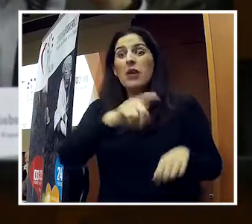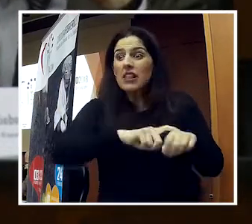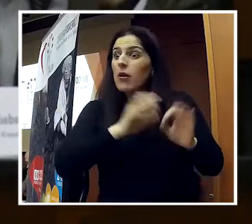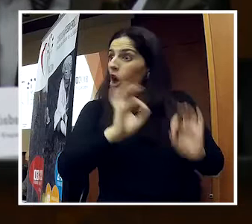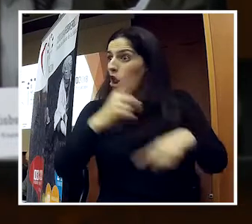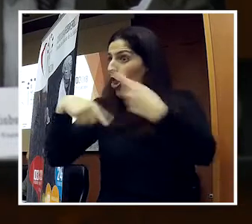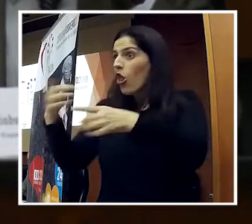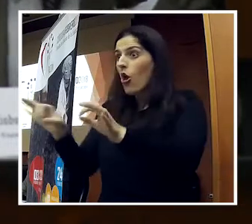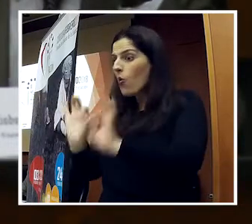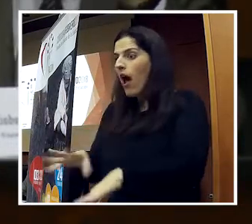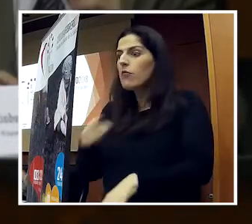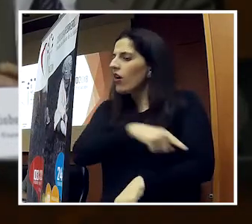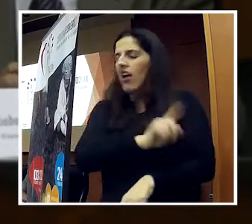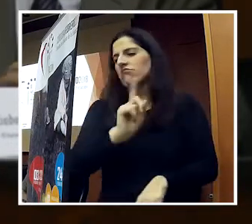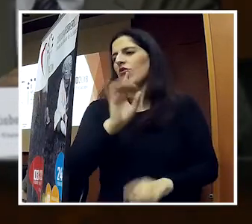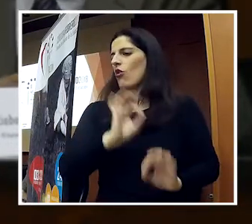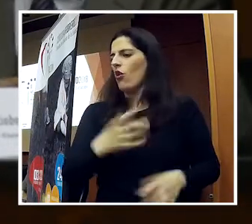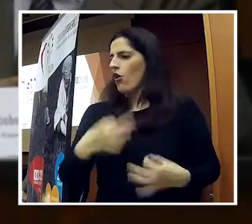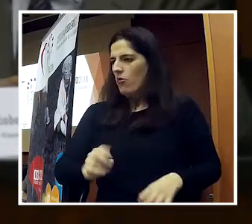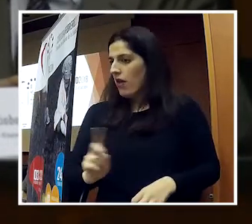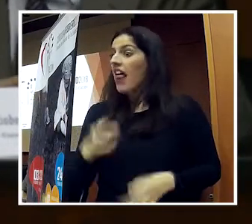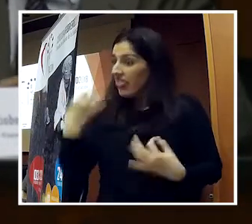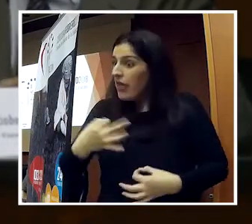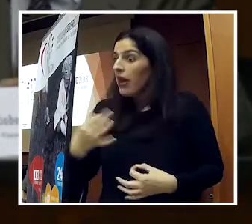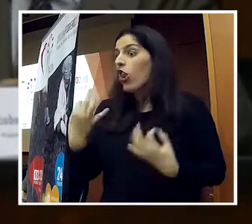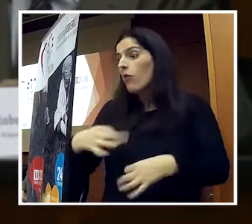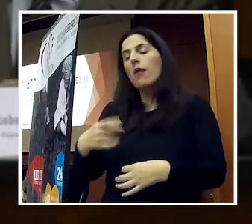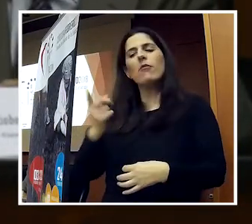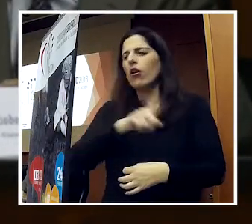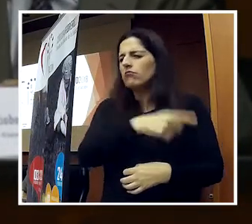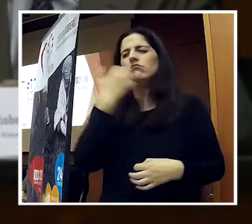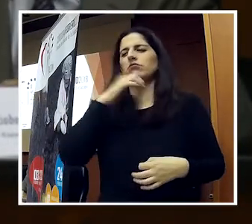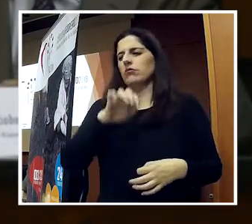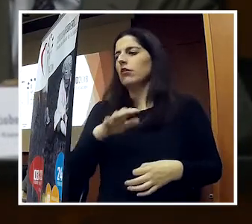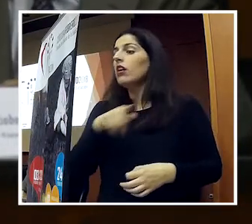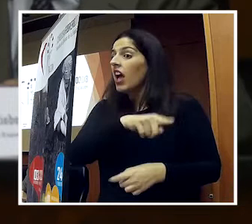atípico porque es una persona que a su labor asistencial